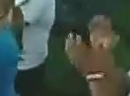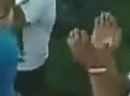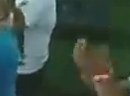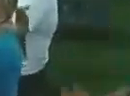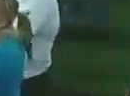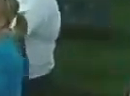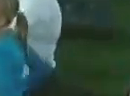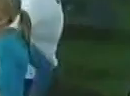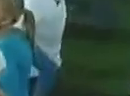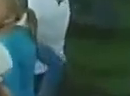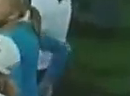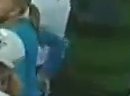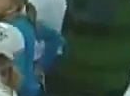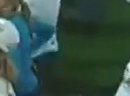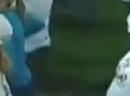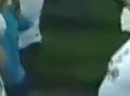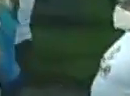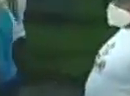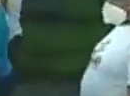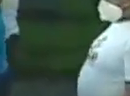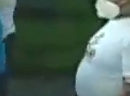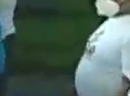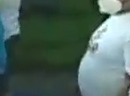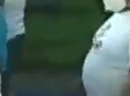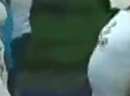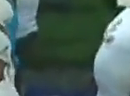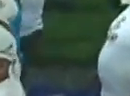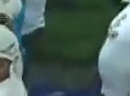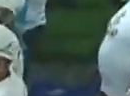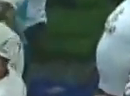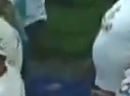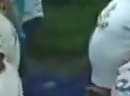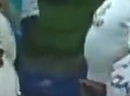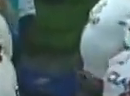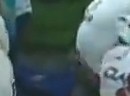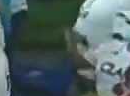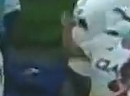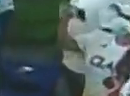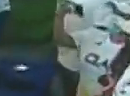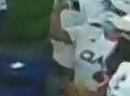amparados por nuestro superhéroe criollo, Super Bigote.